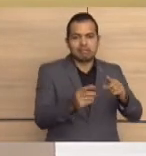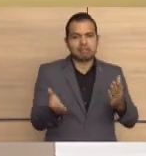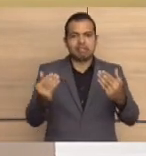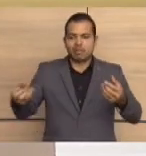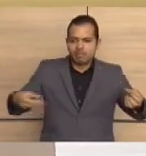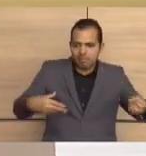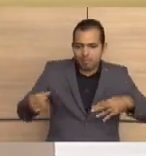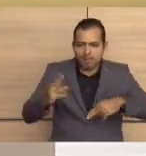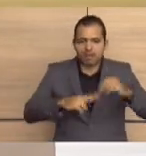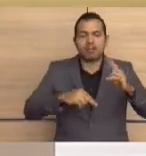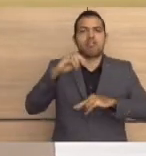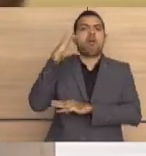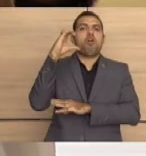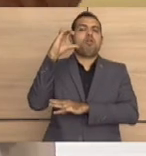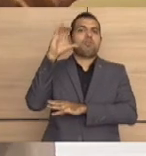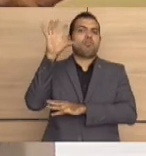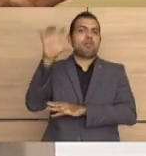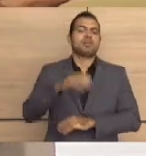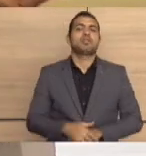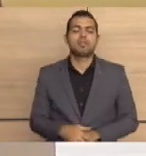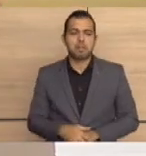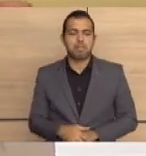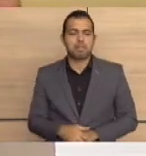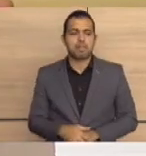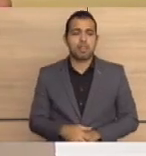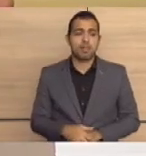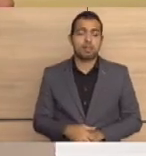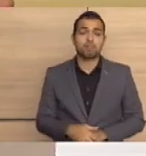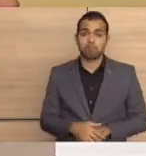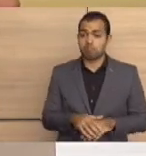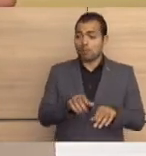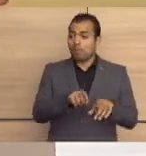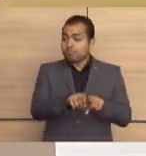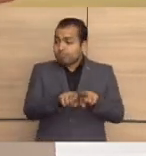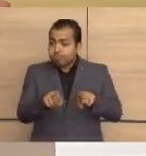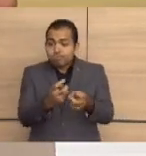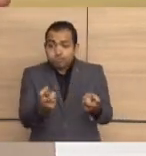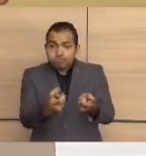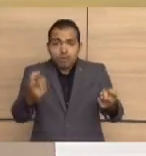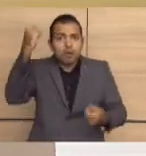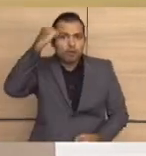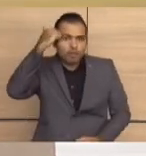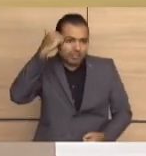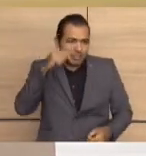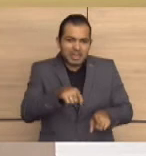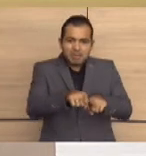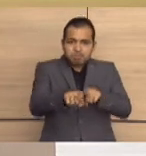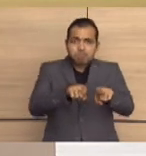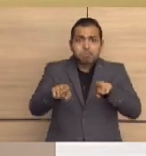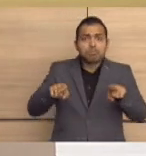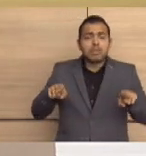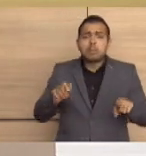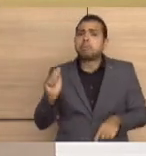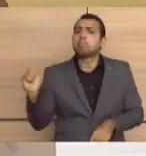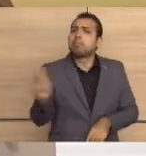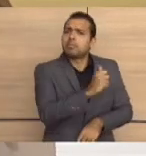es de los maestros que están aquí sentados, que estamos aquí sentados, pues han construido ellos sus propias